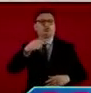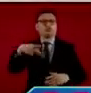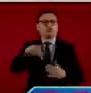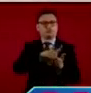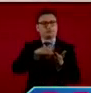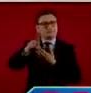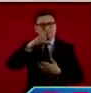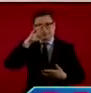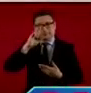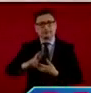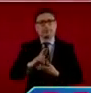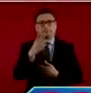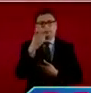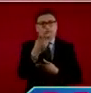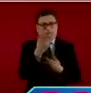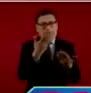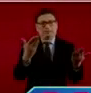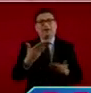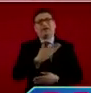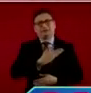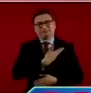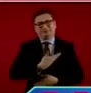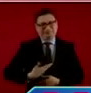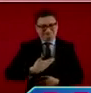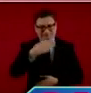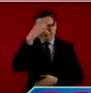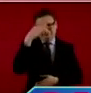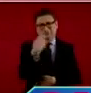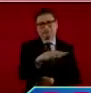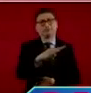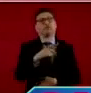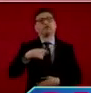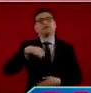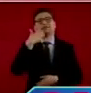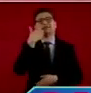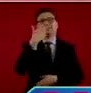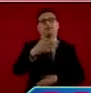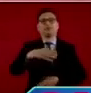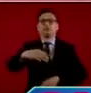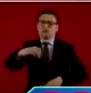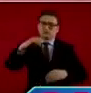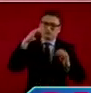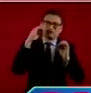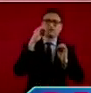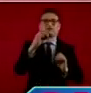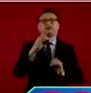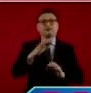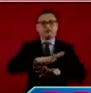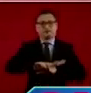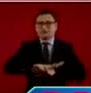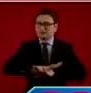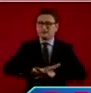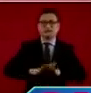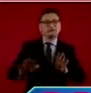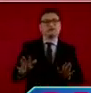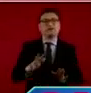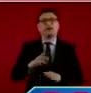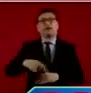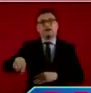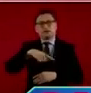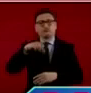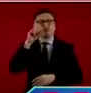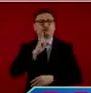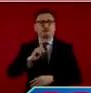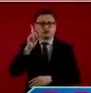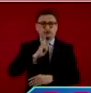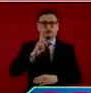Queremos, señor presidente, hacer un compromiso el día de hoy de cero tolerancia como un tema prioritario de las